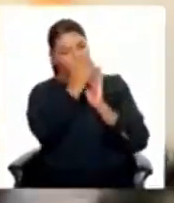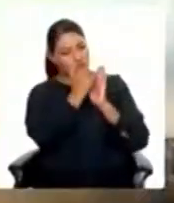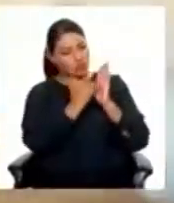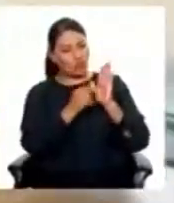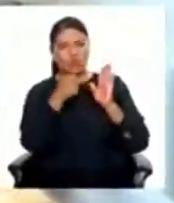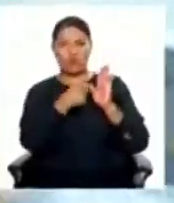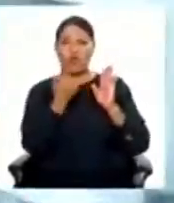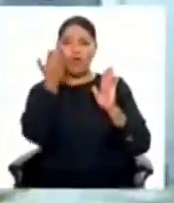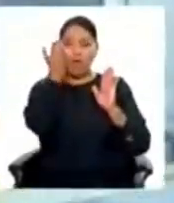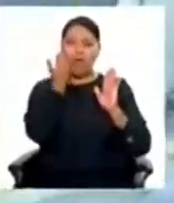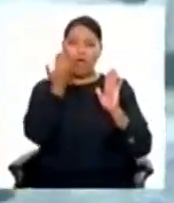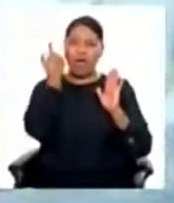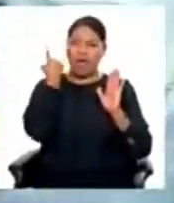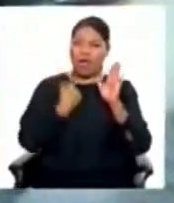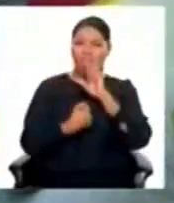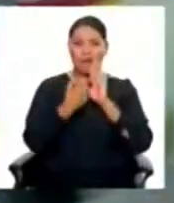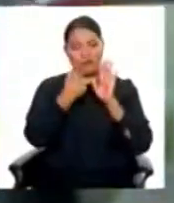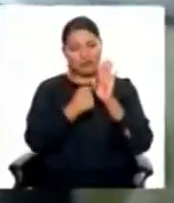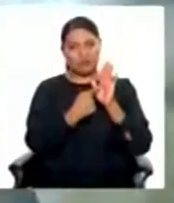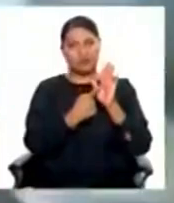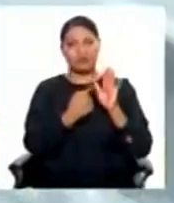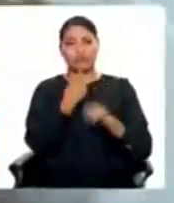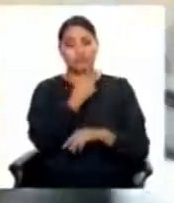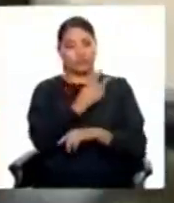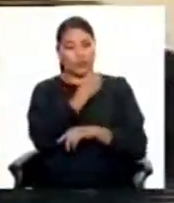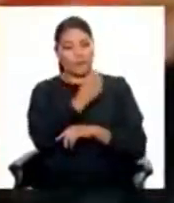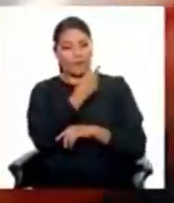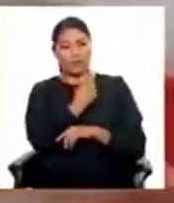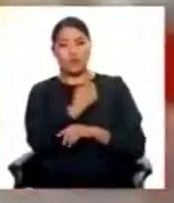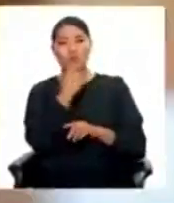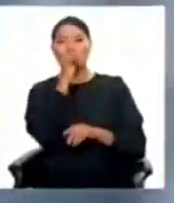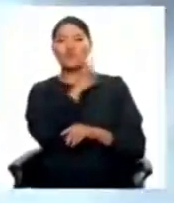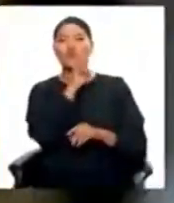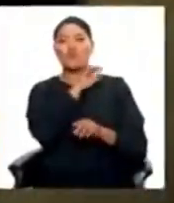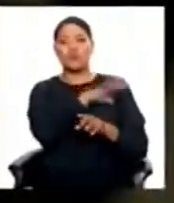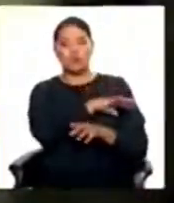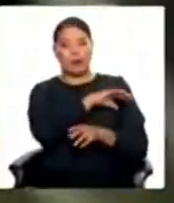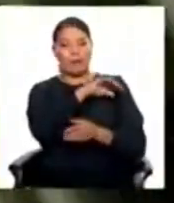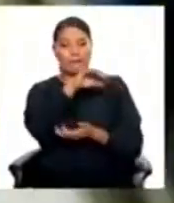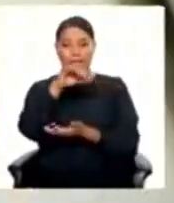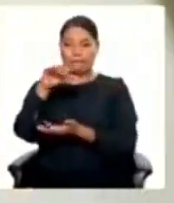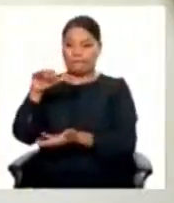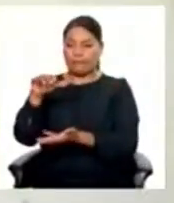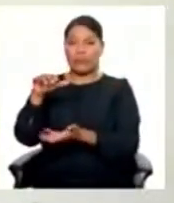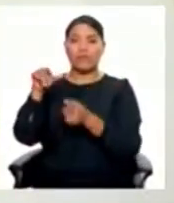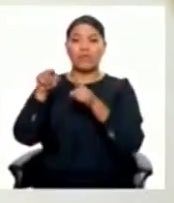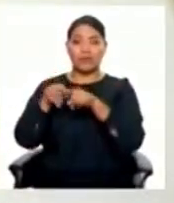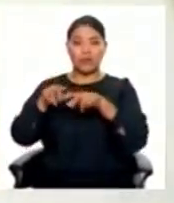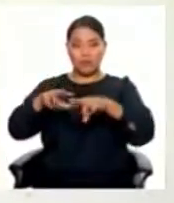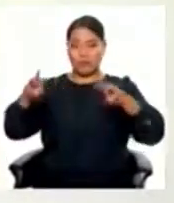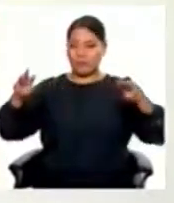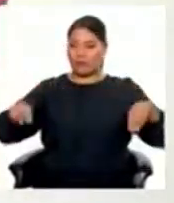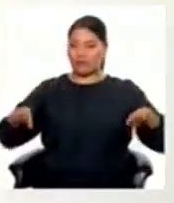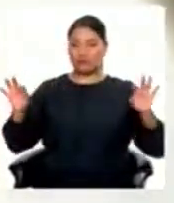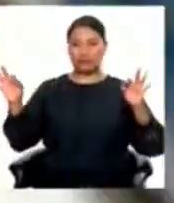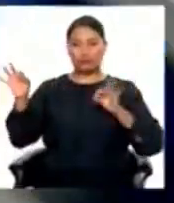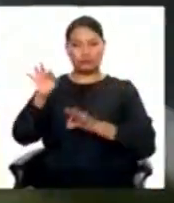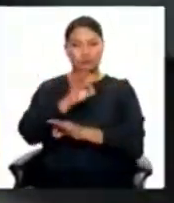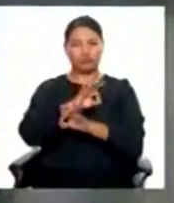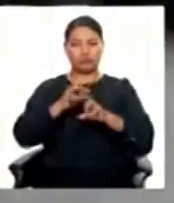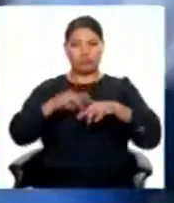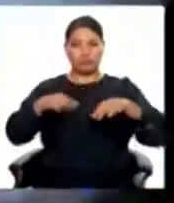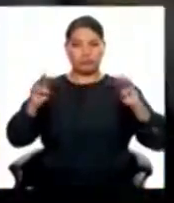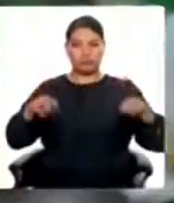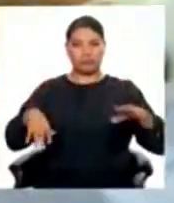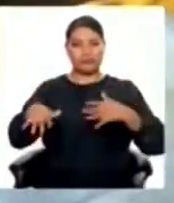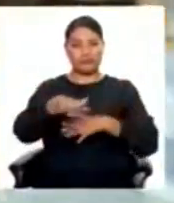de vencimiento del año pasado y hasta del 2021, imagínate, Romy. Y además tenían utensilios y las mesas en un estado francamente